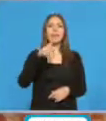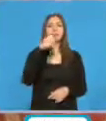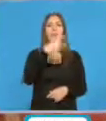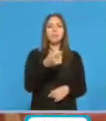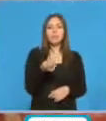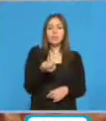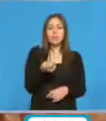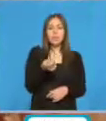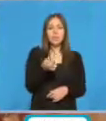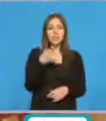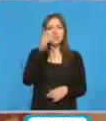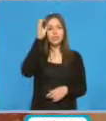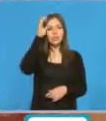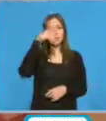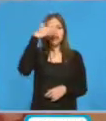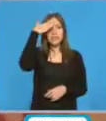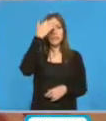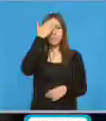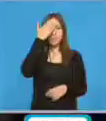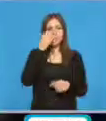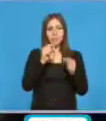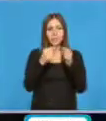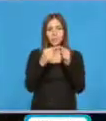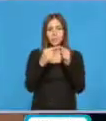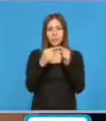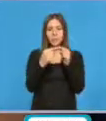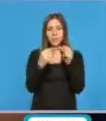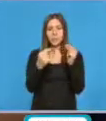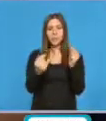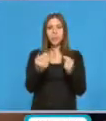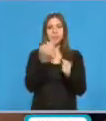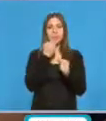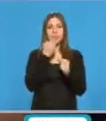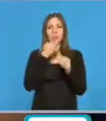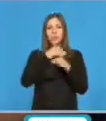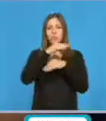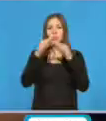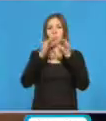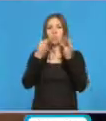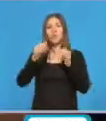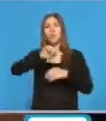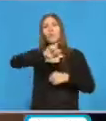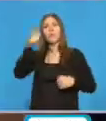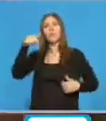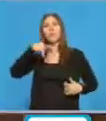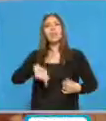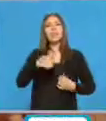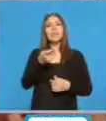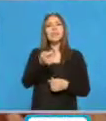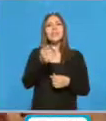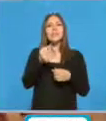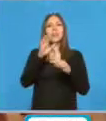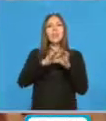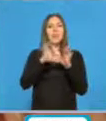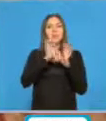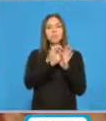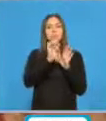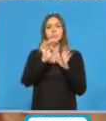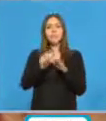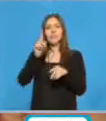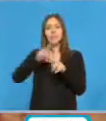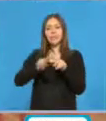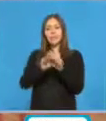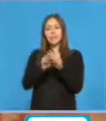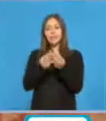que es señora, ya lo conocemos. Es muy delgadito y se come con todo y cáscara, a diferencia del que comemos comúnmente Claro. que se pela, ¿verdad? A